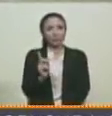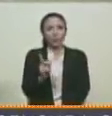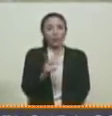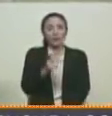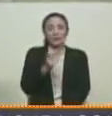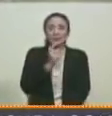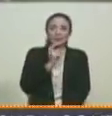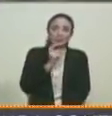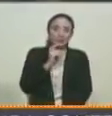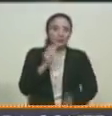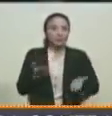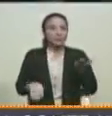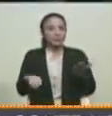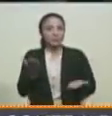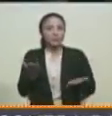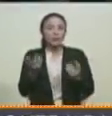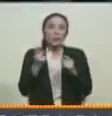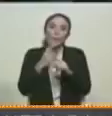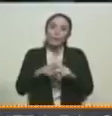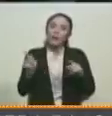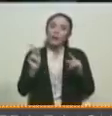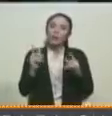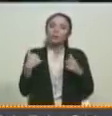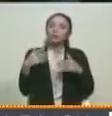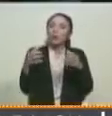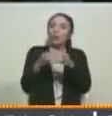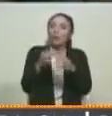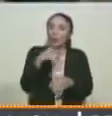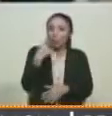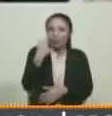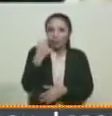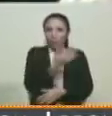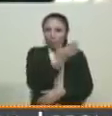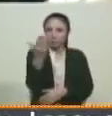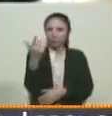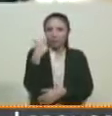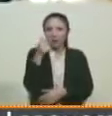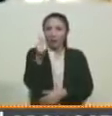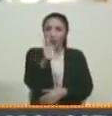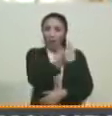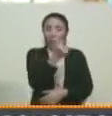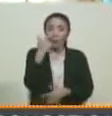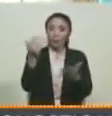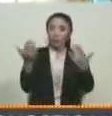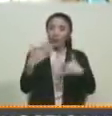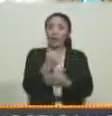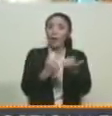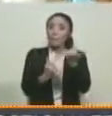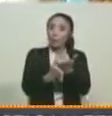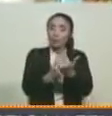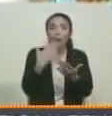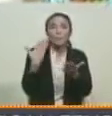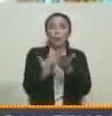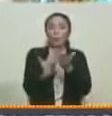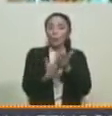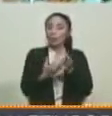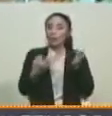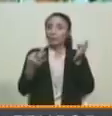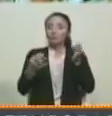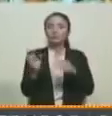no es fácil, pero yo le vengo a pedir al gran pueblo patriótico que aterricemos las propuestas